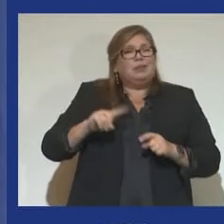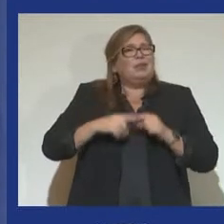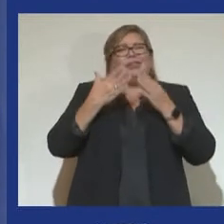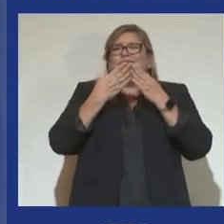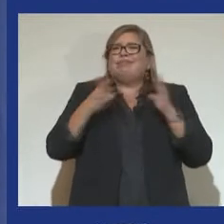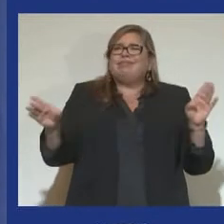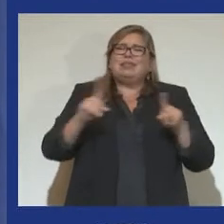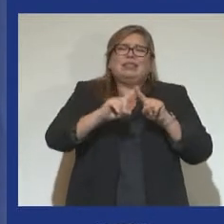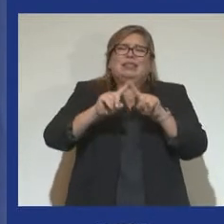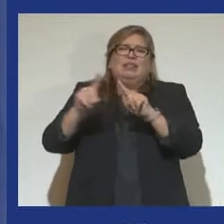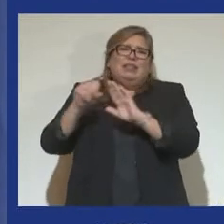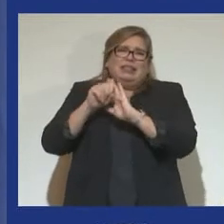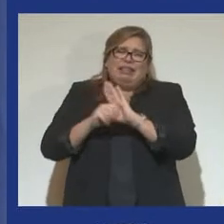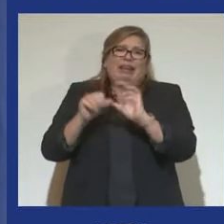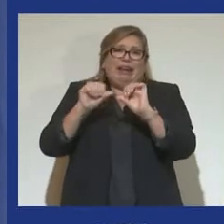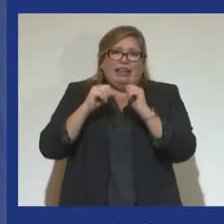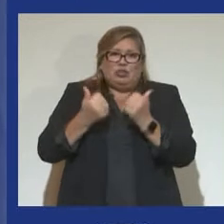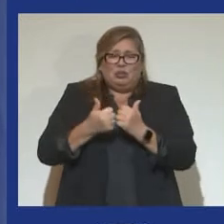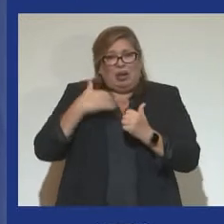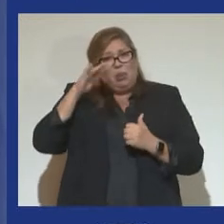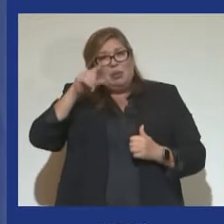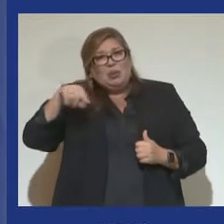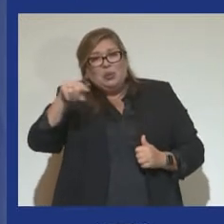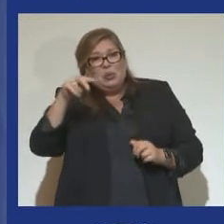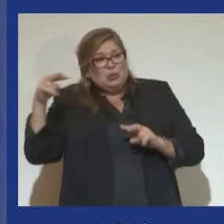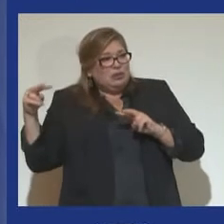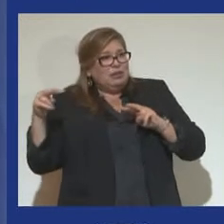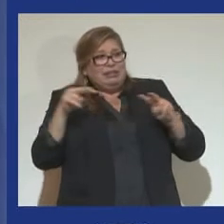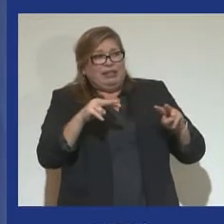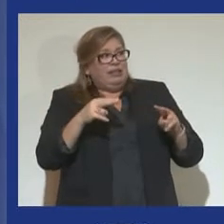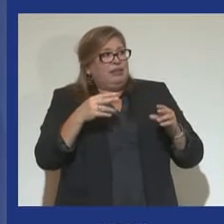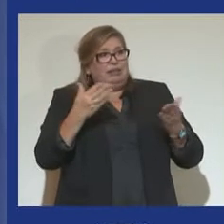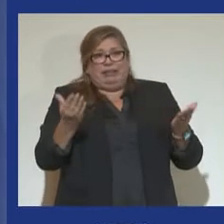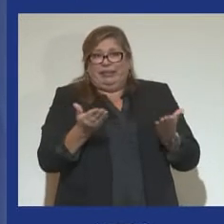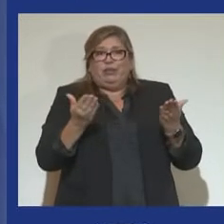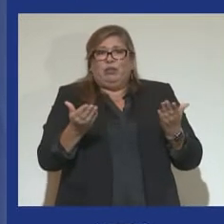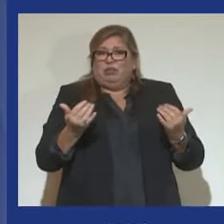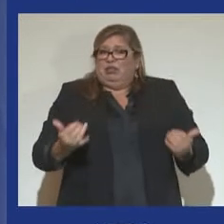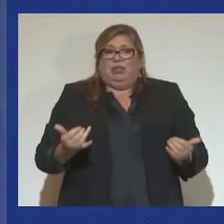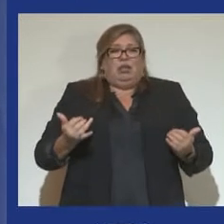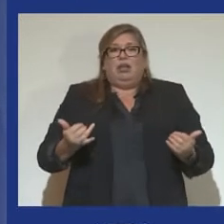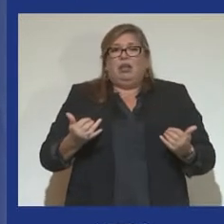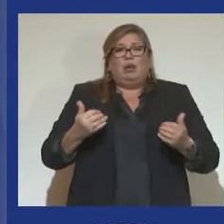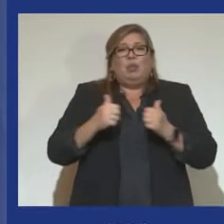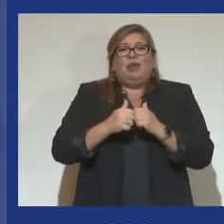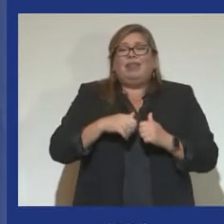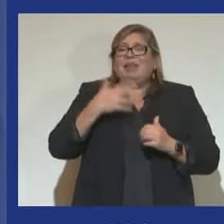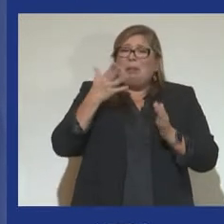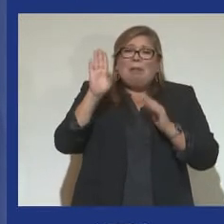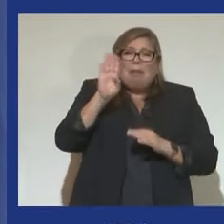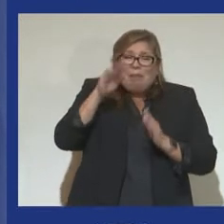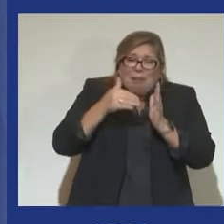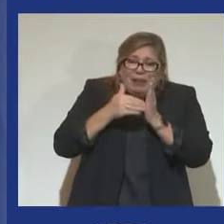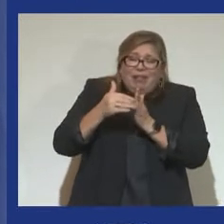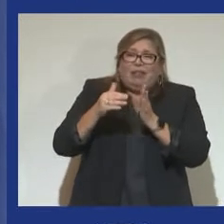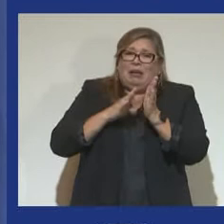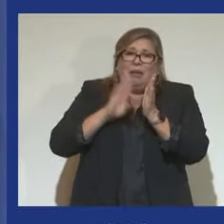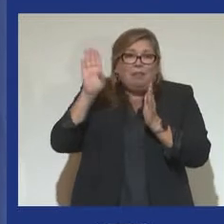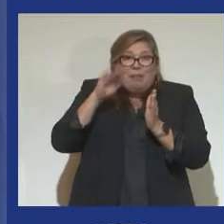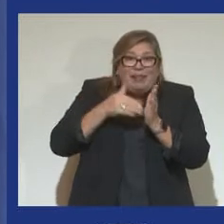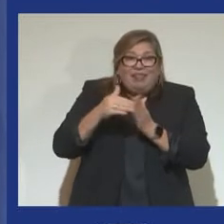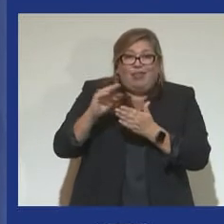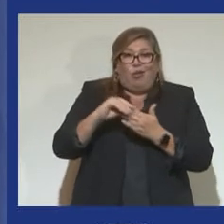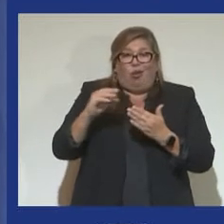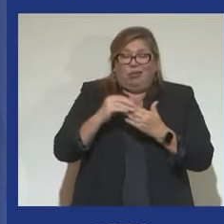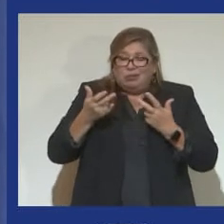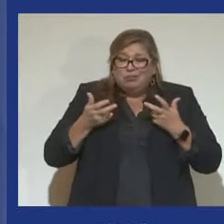espectro en las agencias del estado y espero que eso lo vean reflejado de manera sustantiva aquí hoy con los miles de miles de millones de